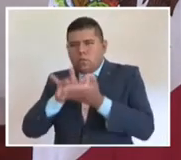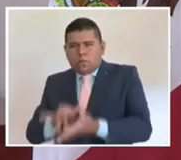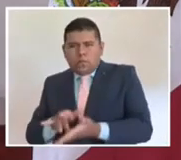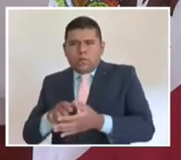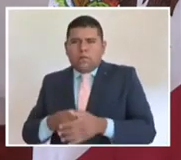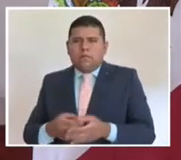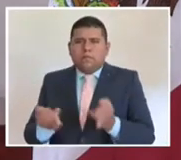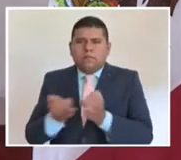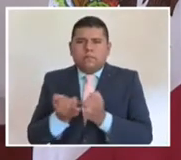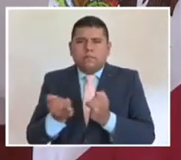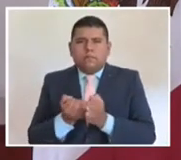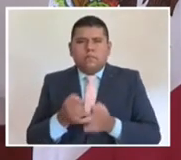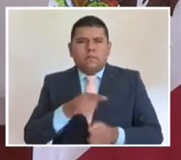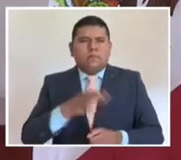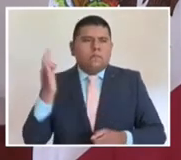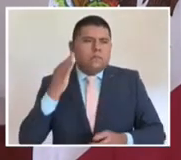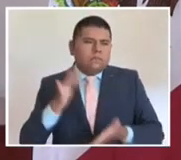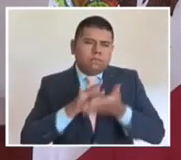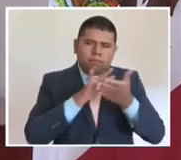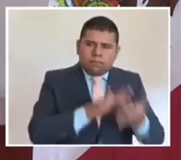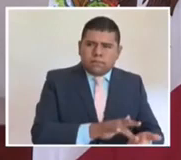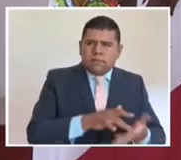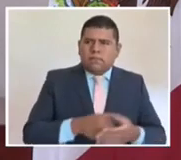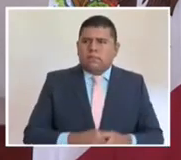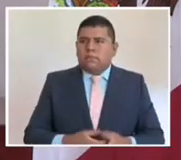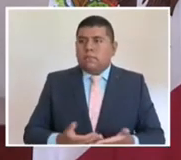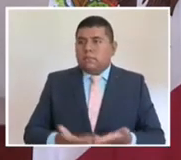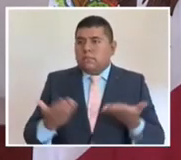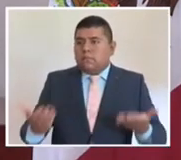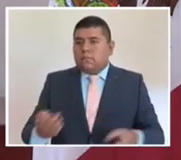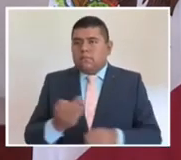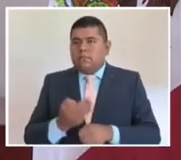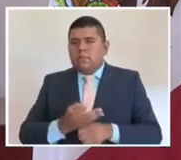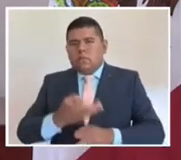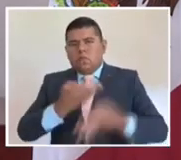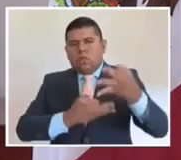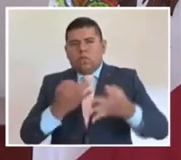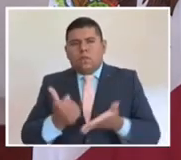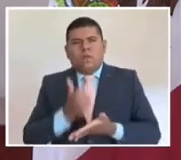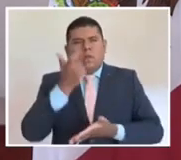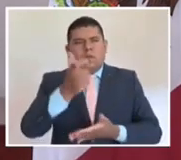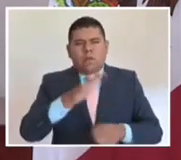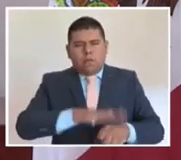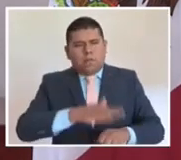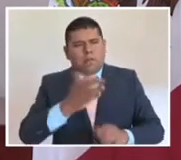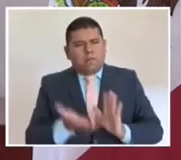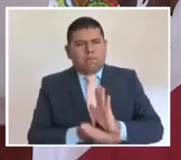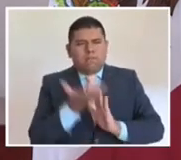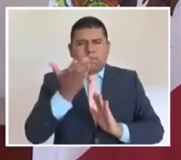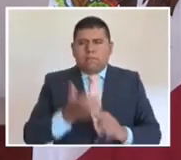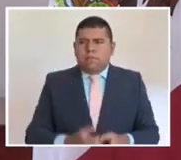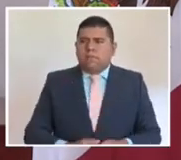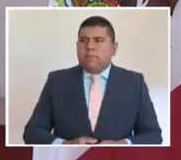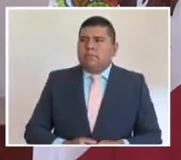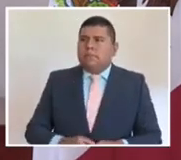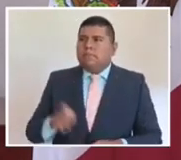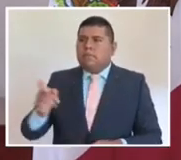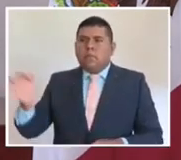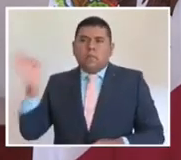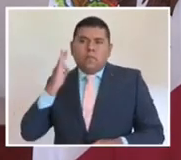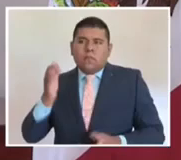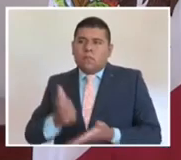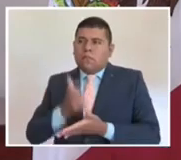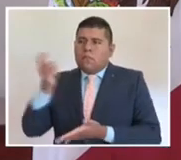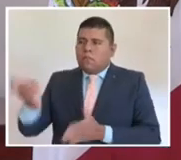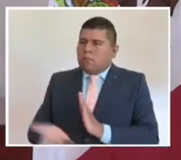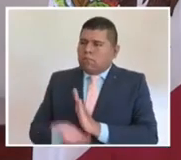Para apoyar a la fiscalía y hoy en día tenemos jueces que ganan de manera digna tenemos personal de